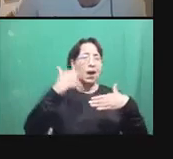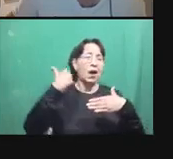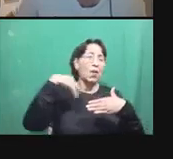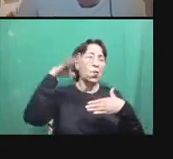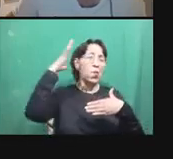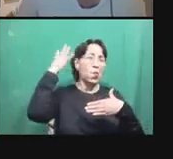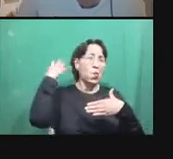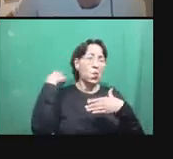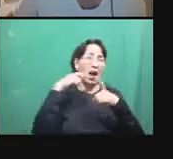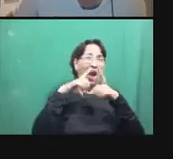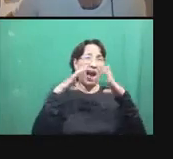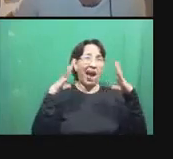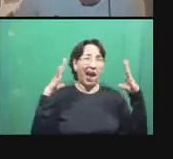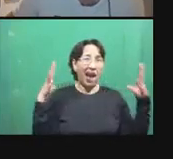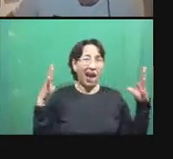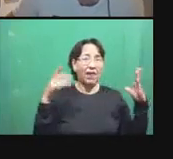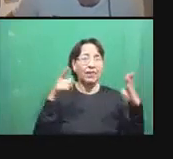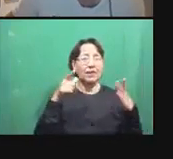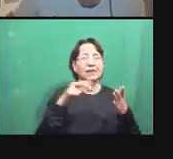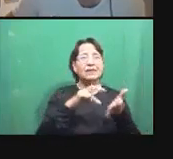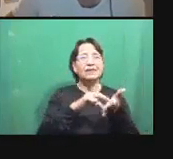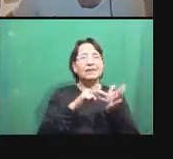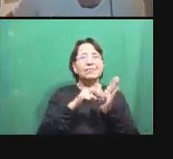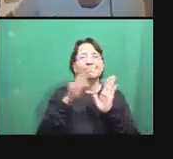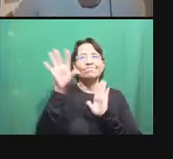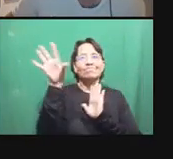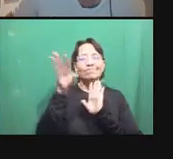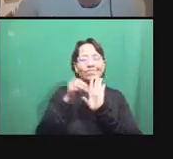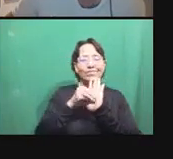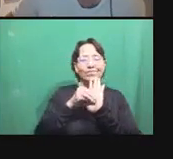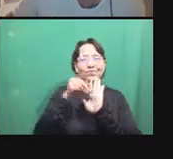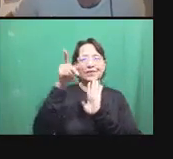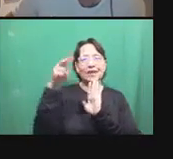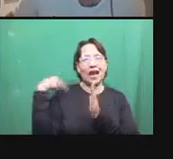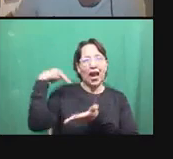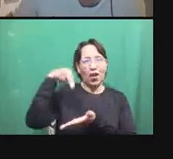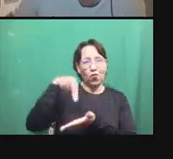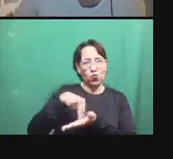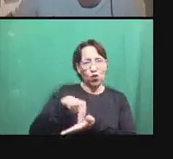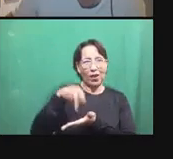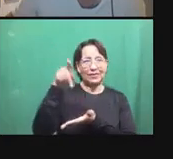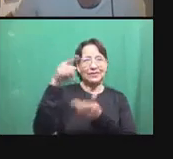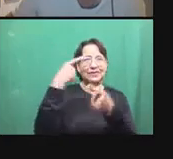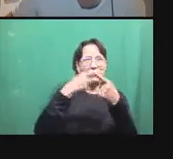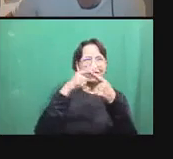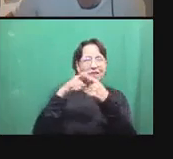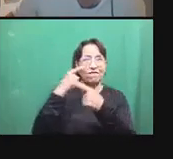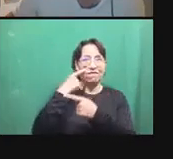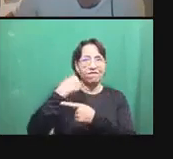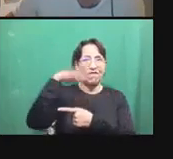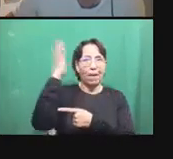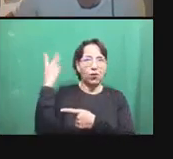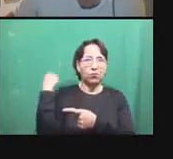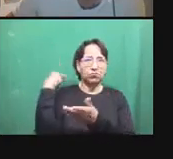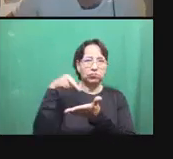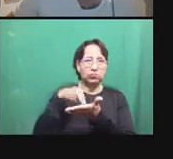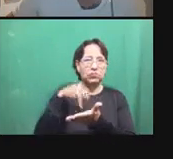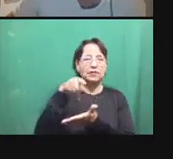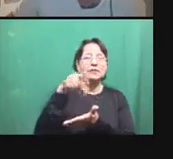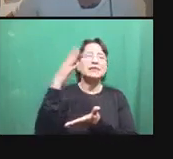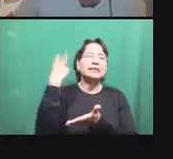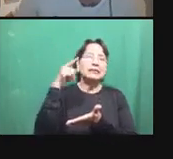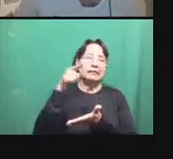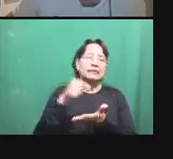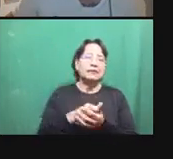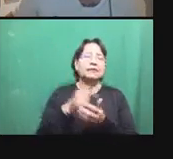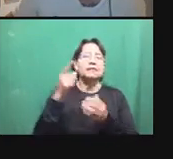formato, estas son réplicas de obras de Enrique Grau y Omar Rayo, que fueron impulsadas por la Cámara de Comercio en